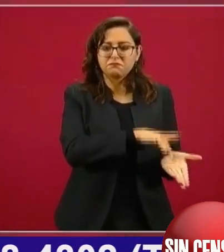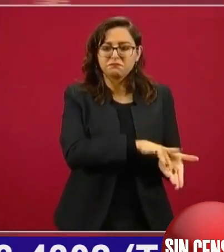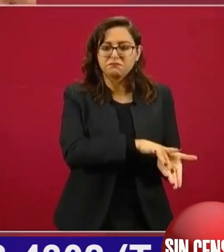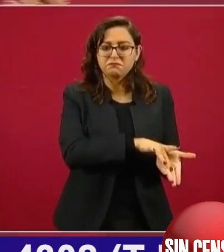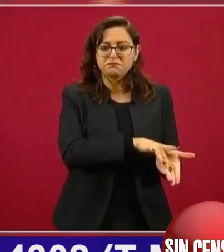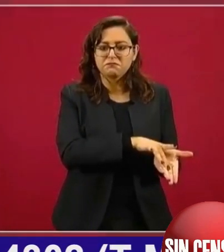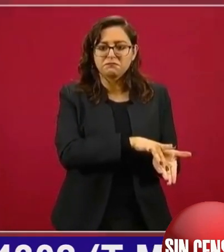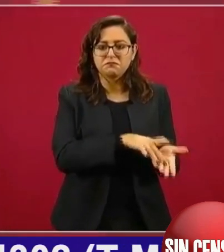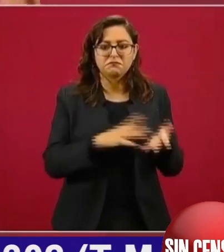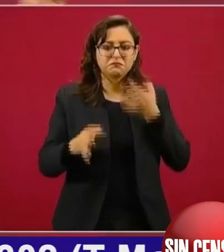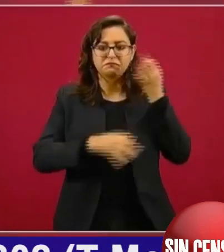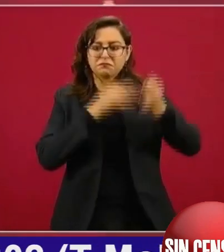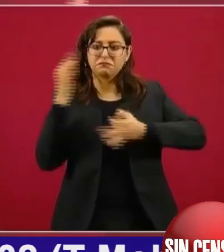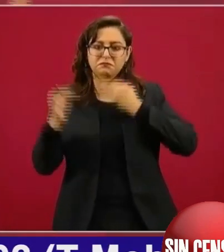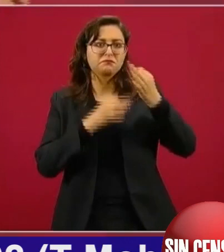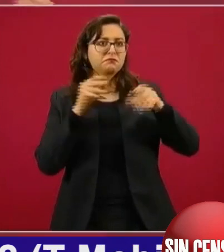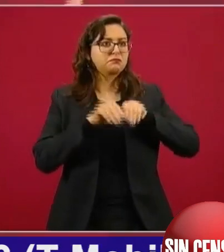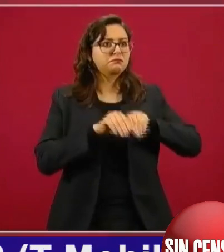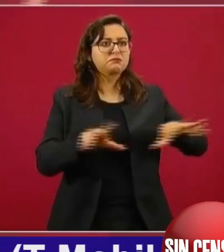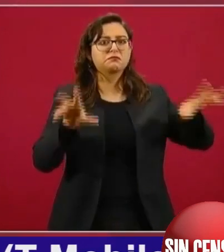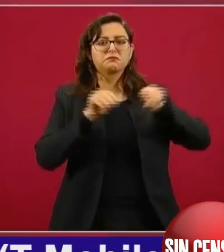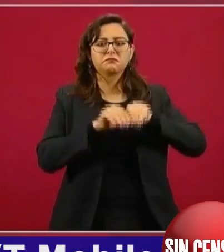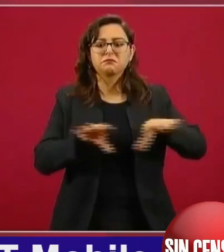en los medios de información,